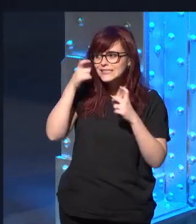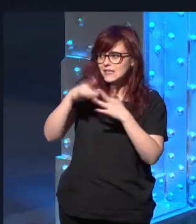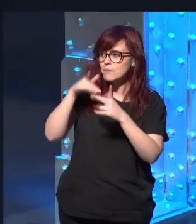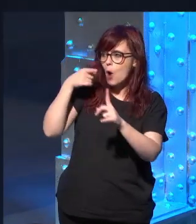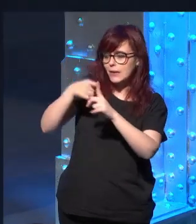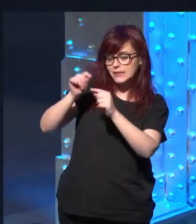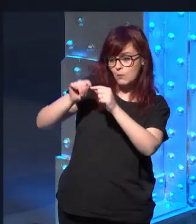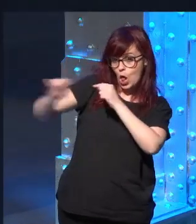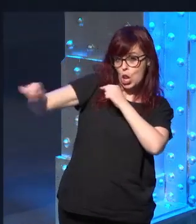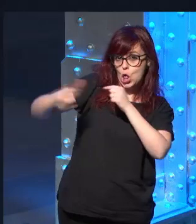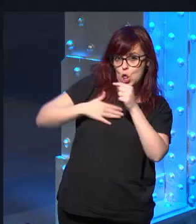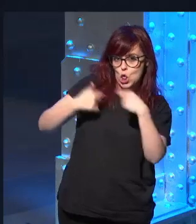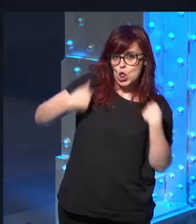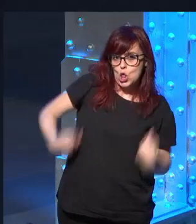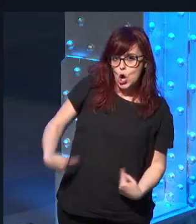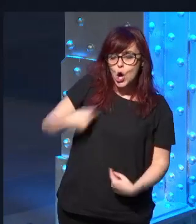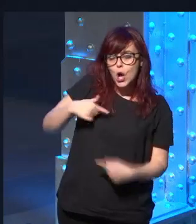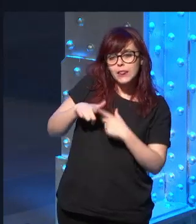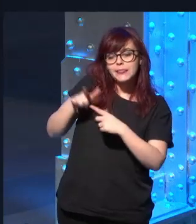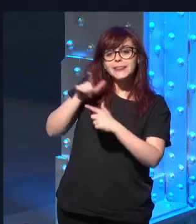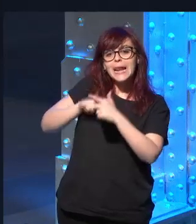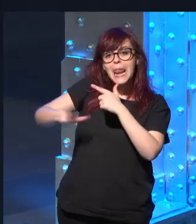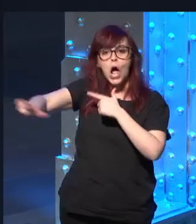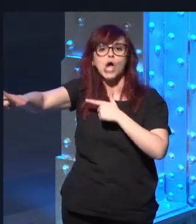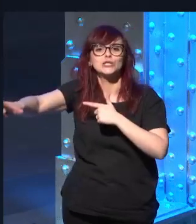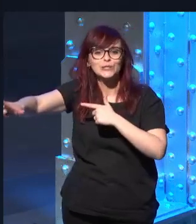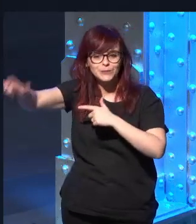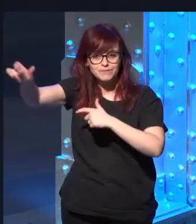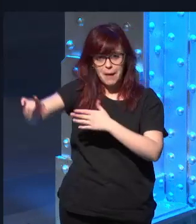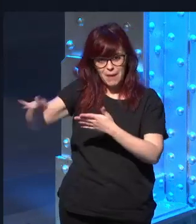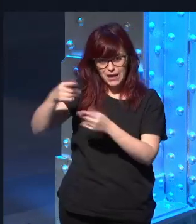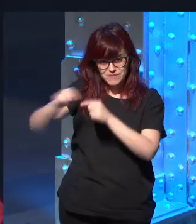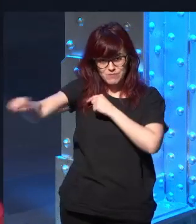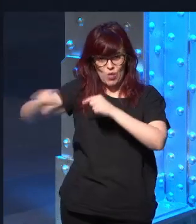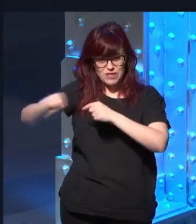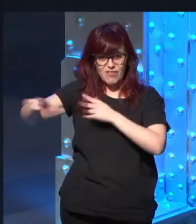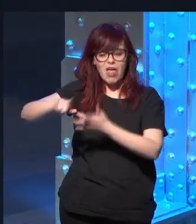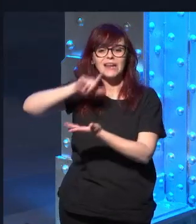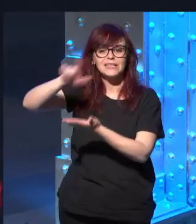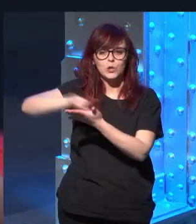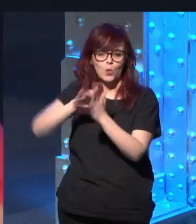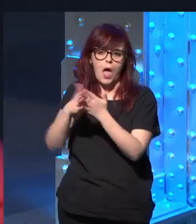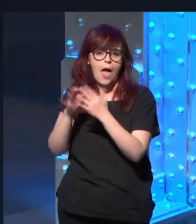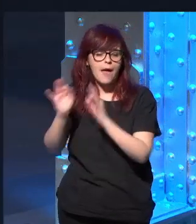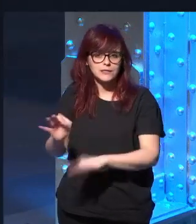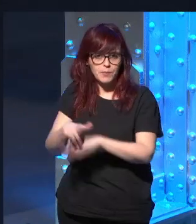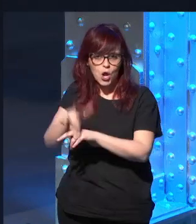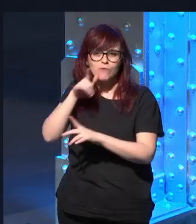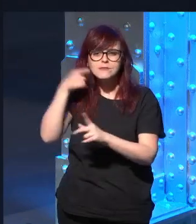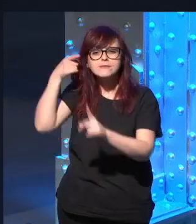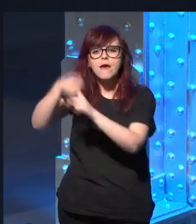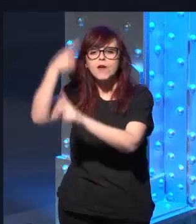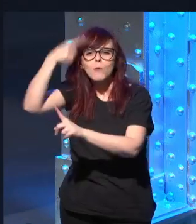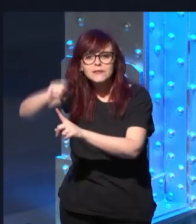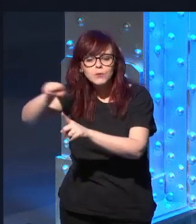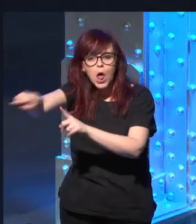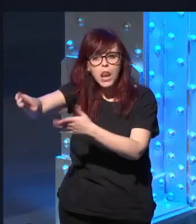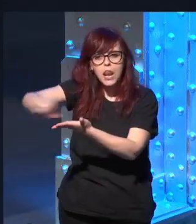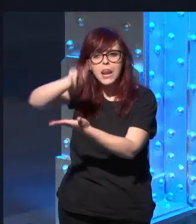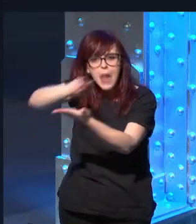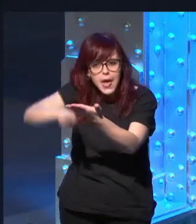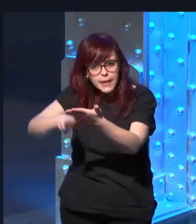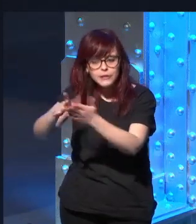ese yo distanciado. Entonces, creo que tiene todo el sentido escribir, sobre todo porque es un ejercicio